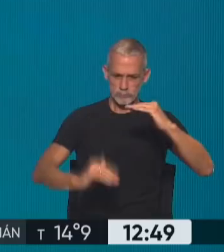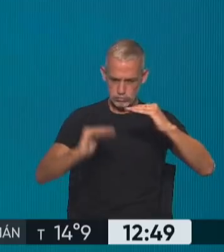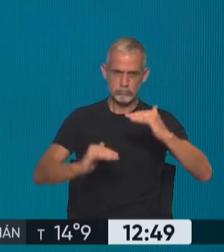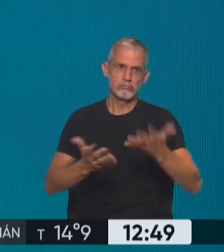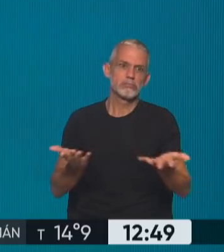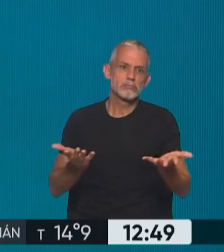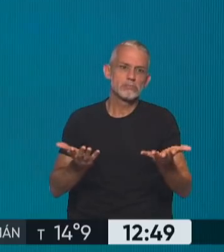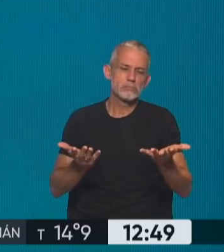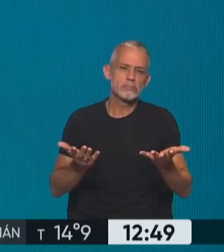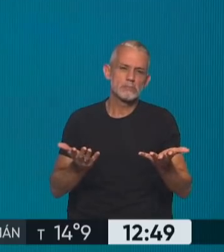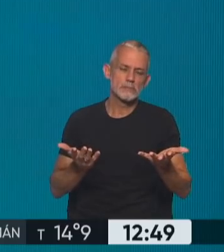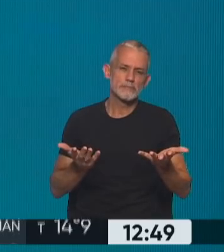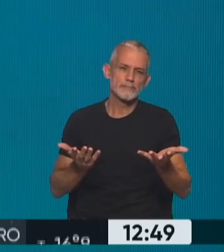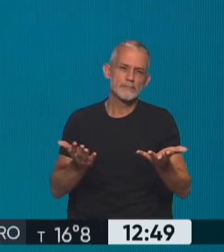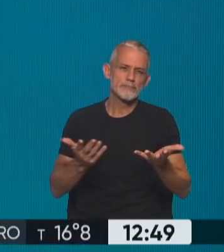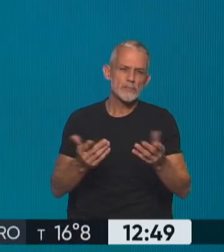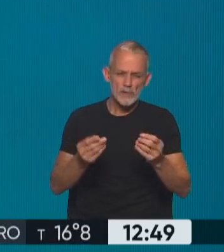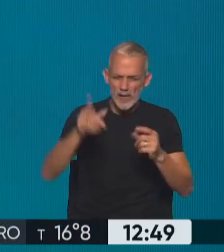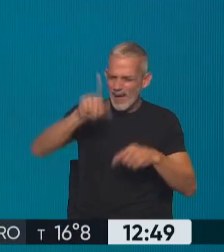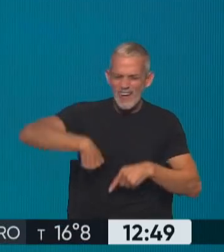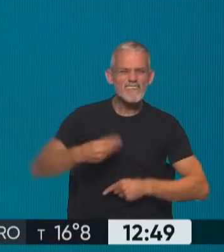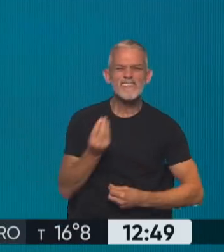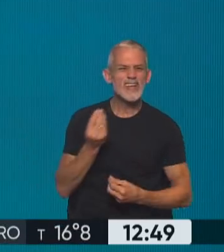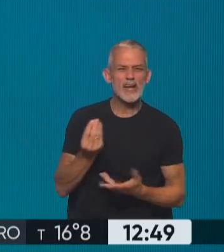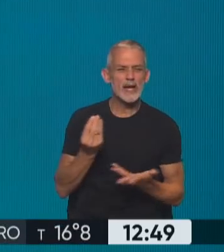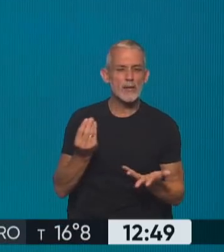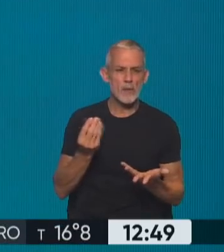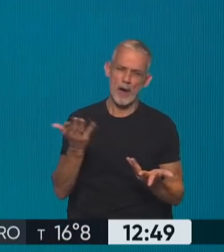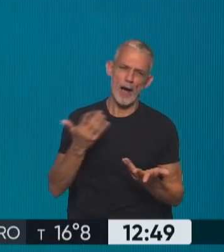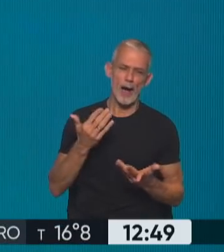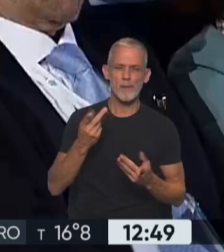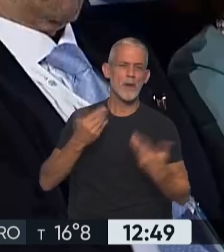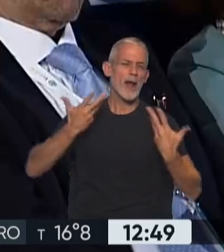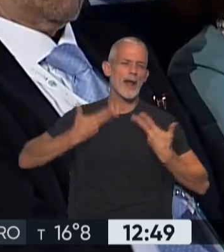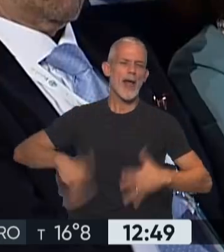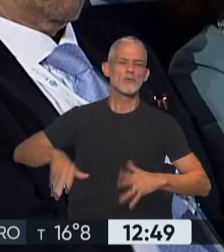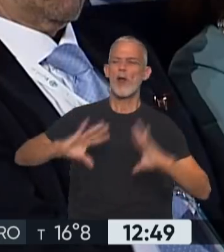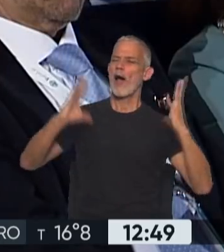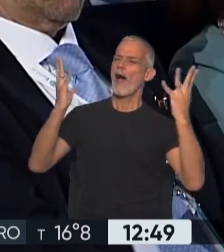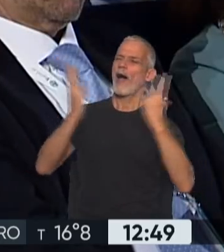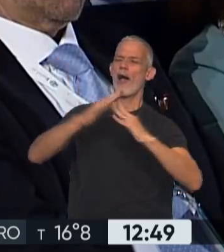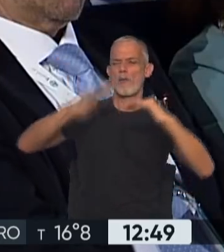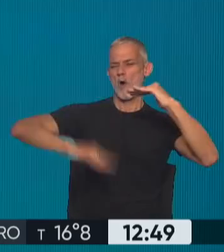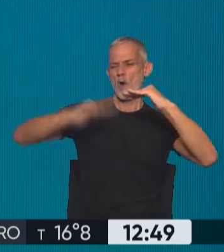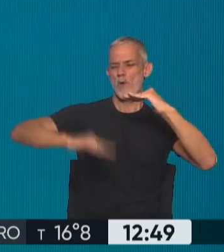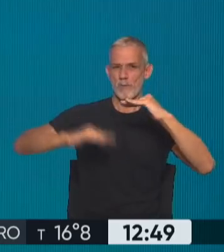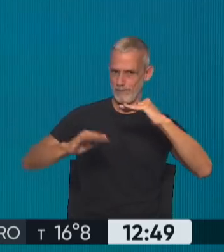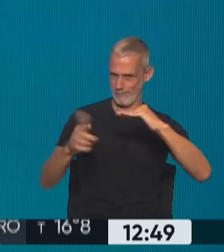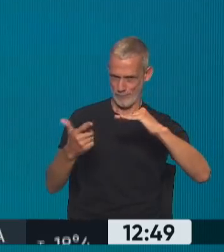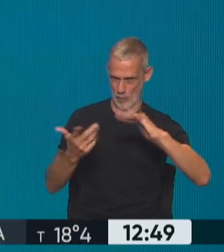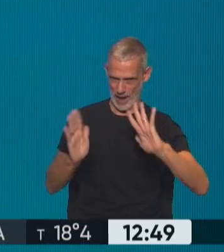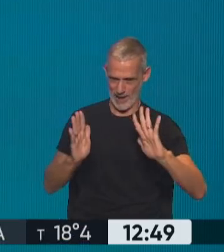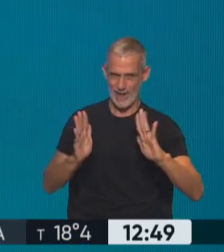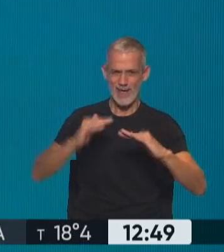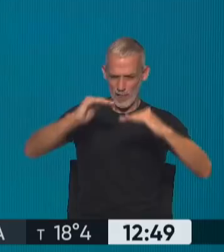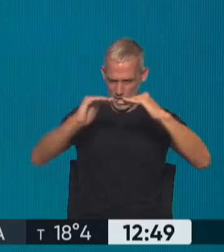desigualdades no nacen por un orden natural e ineluctable.